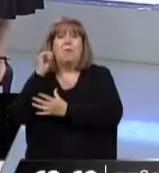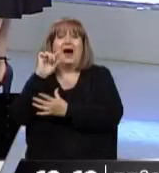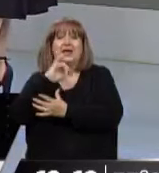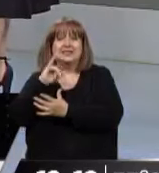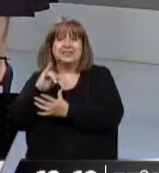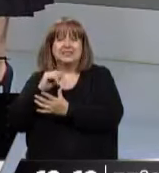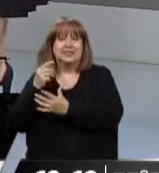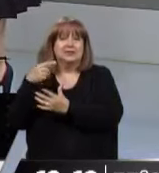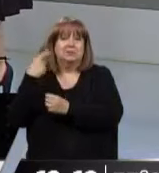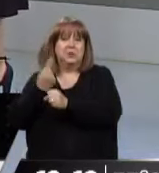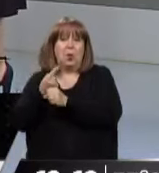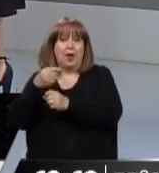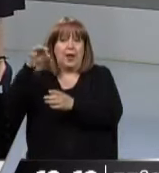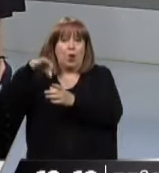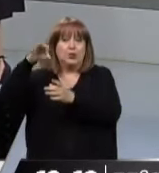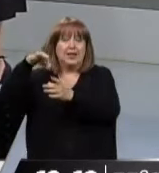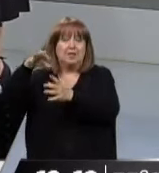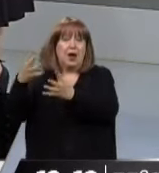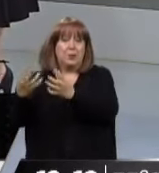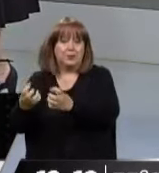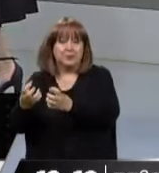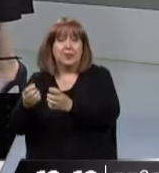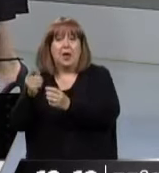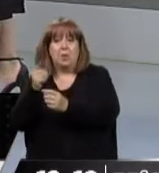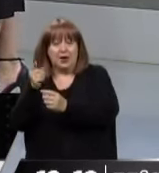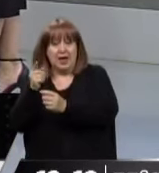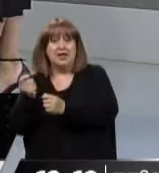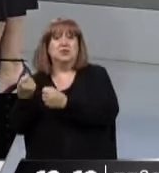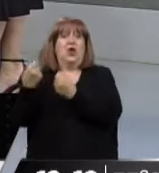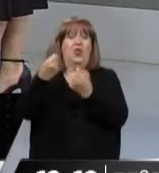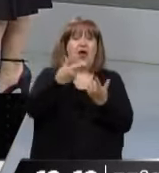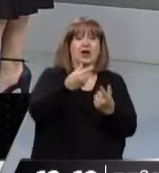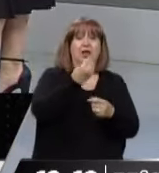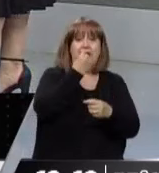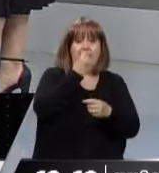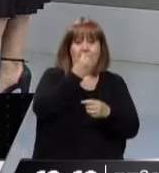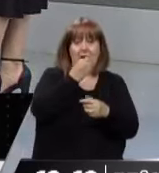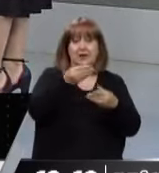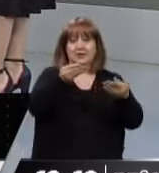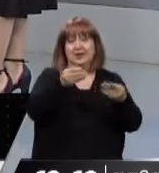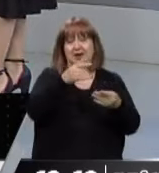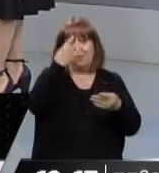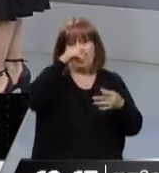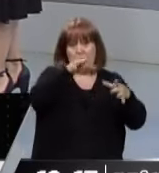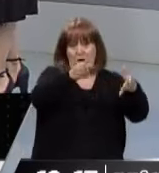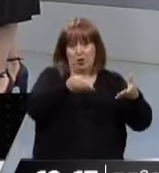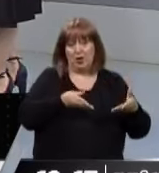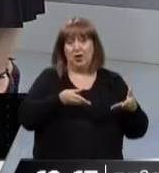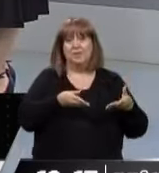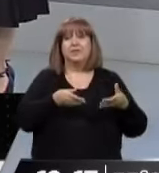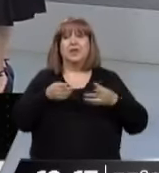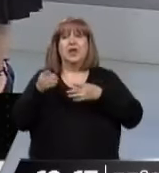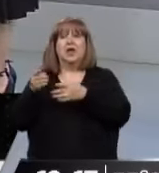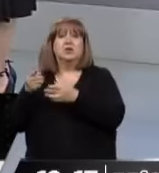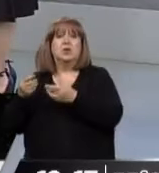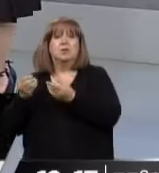alimentos preferidos de los feedlots, donde crían ganado todo junto en pequeños territorios. Se incrementa eso, se